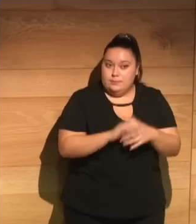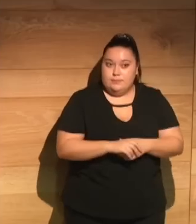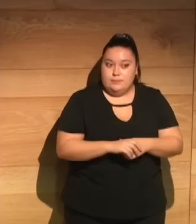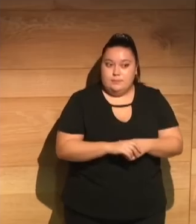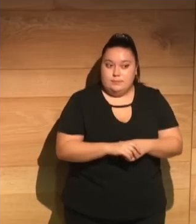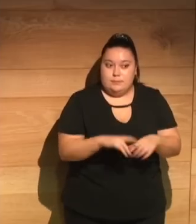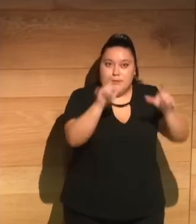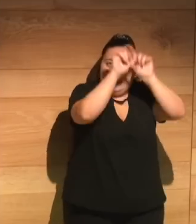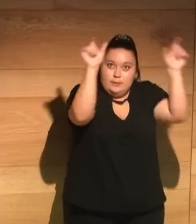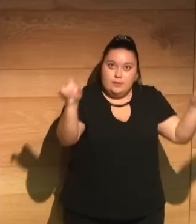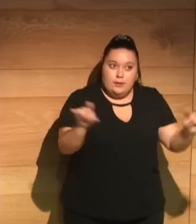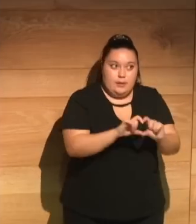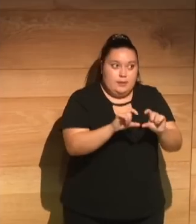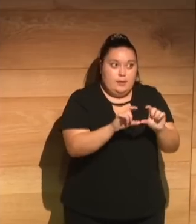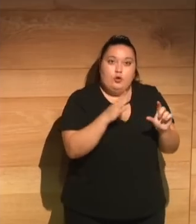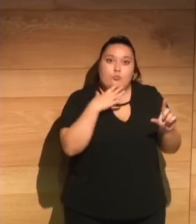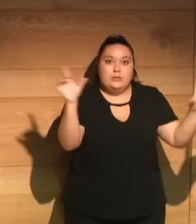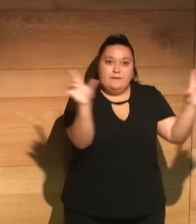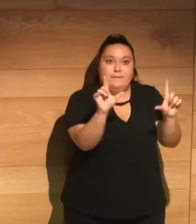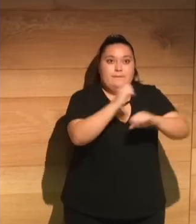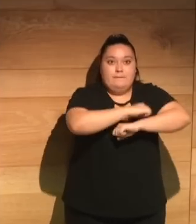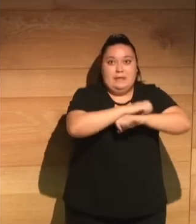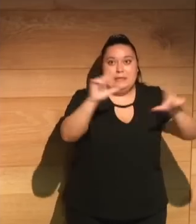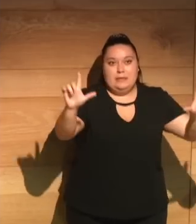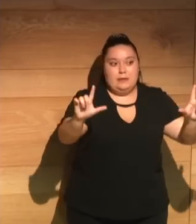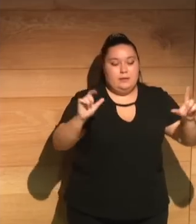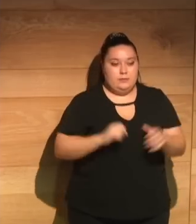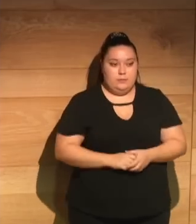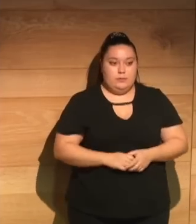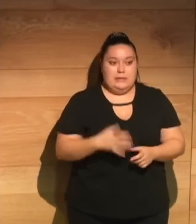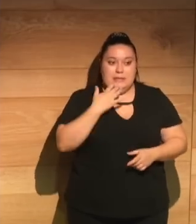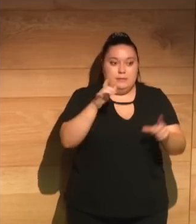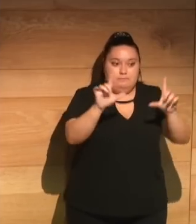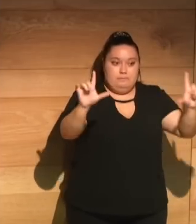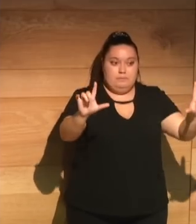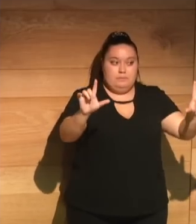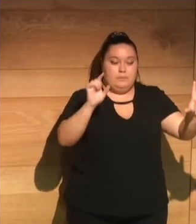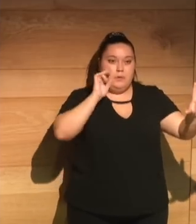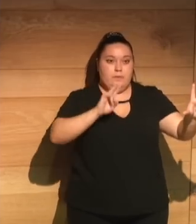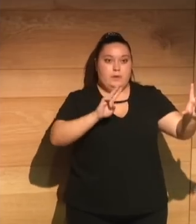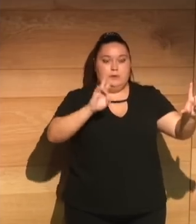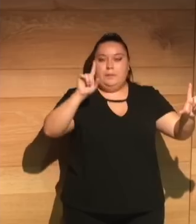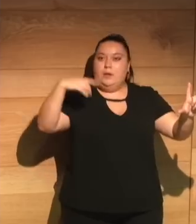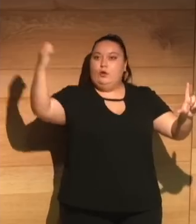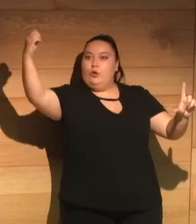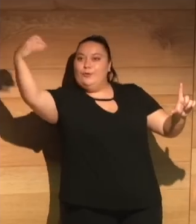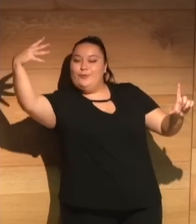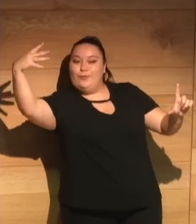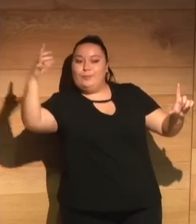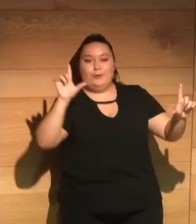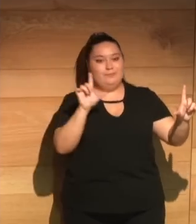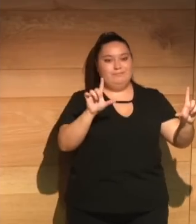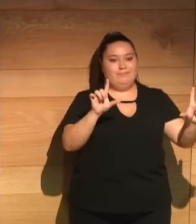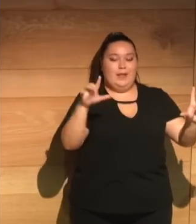Esa ventana es parte de la narrativa. Si tú abrieras el cuadro, lo que verías es un bastidor, una luz, un señor sujetando un